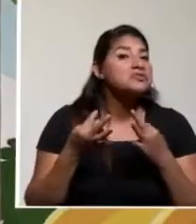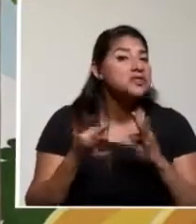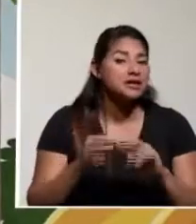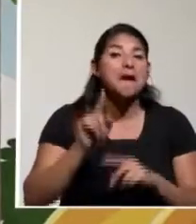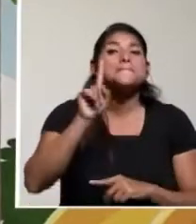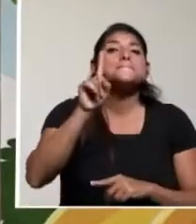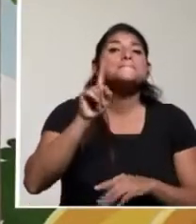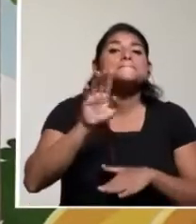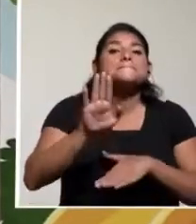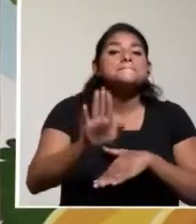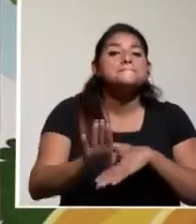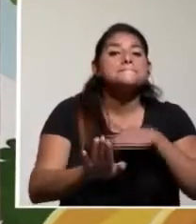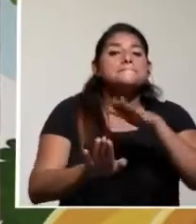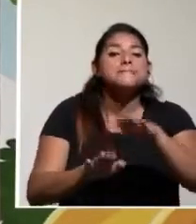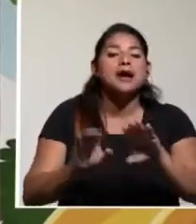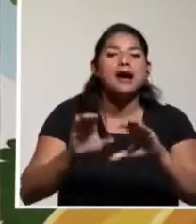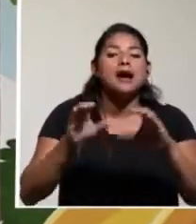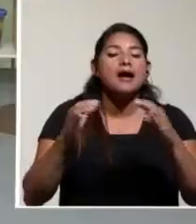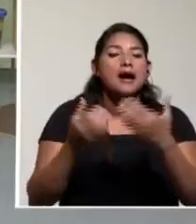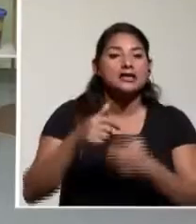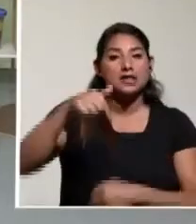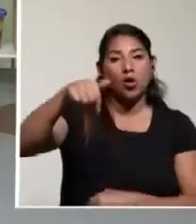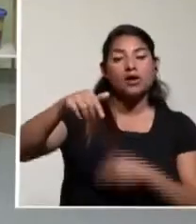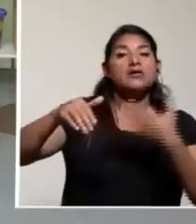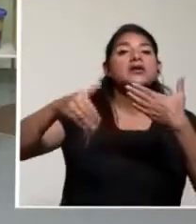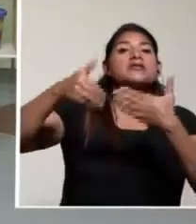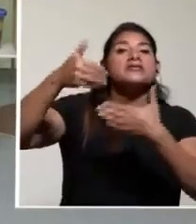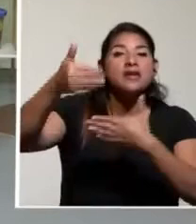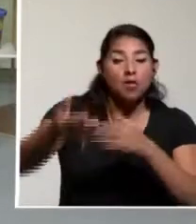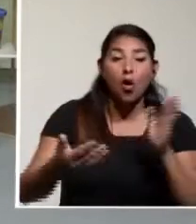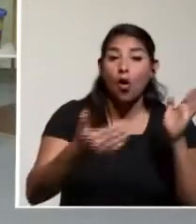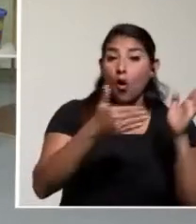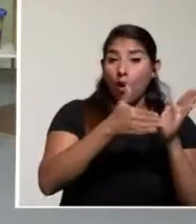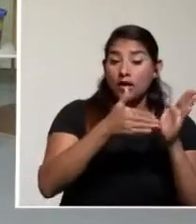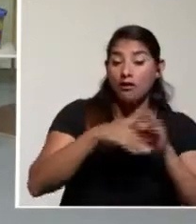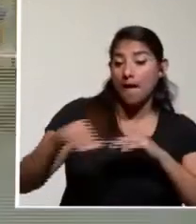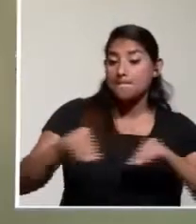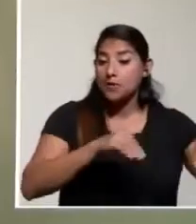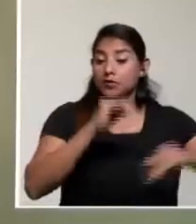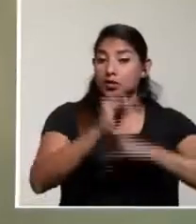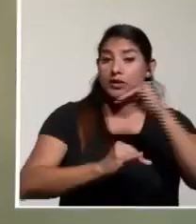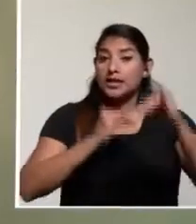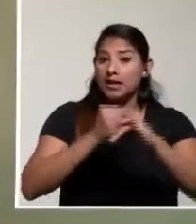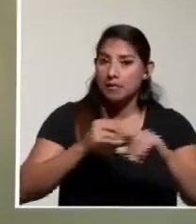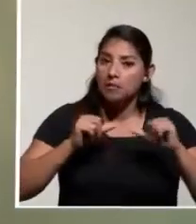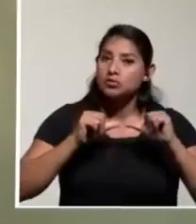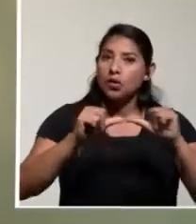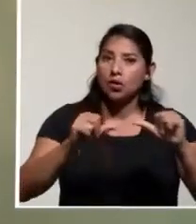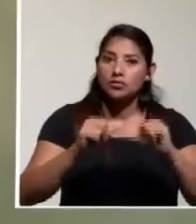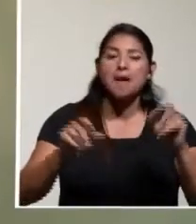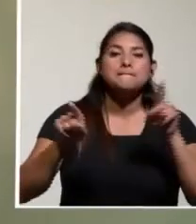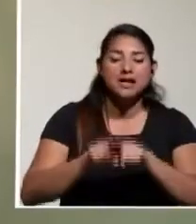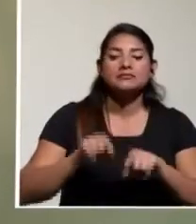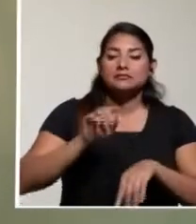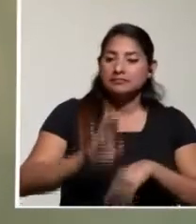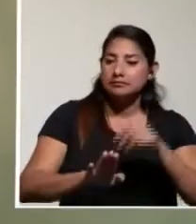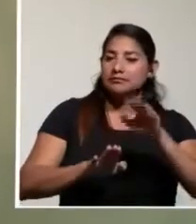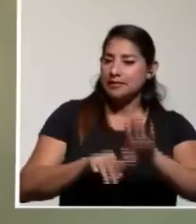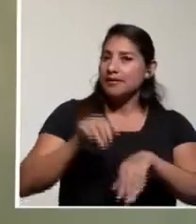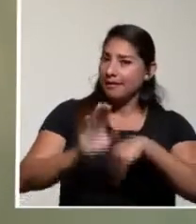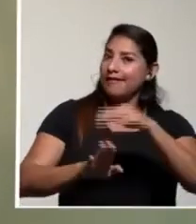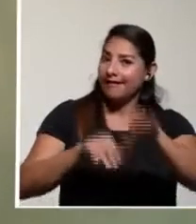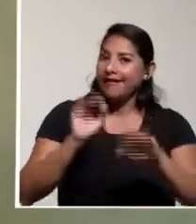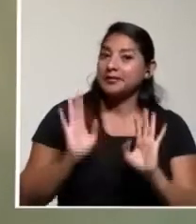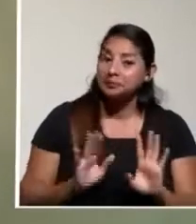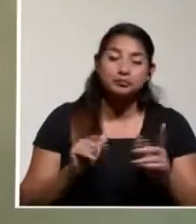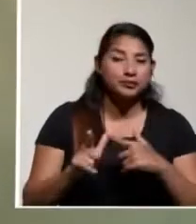dar el primer... La primera clase y ya después, cuando vuelvan a la clase de Movimiento Internacional, vamos a empezar a caminar, ¿verdad?